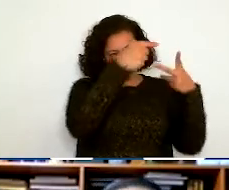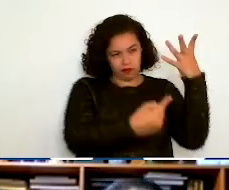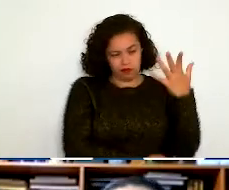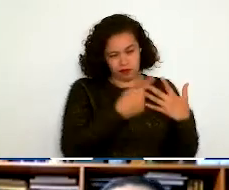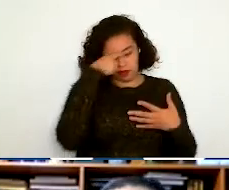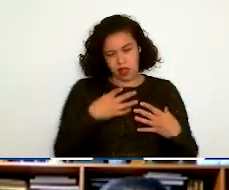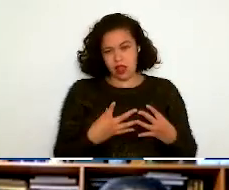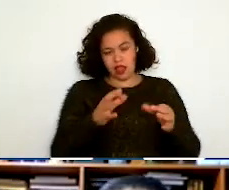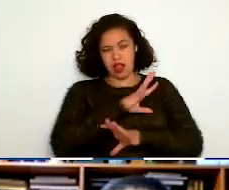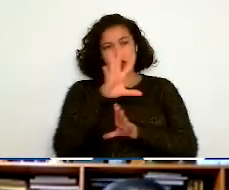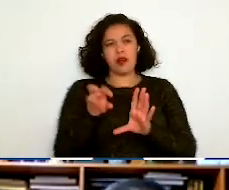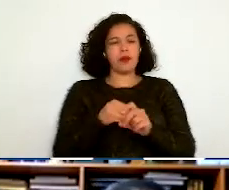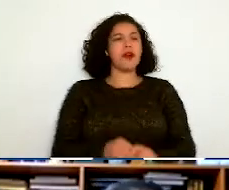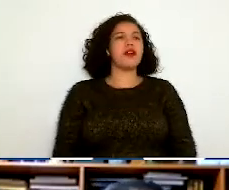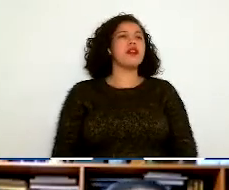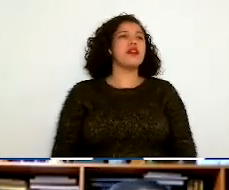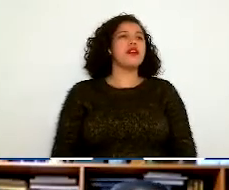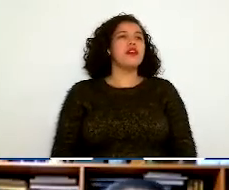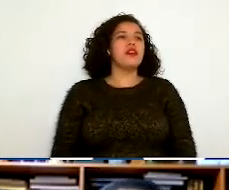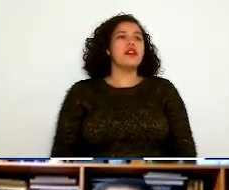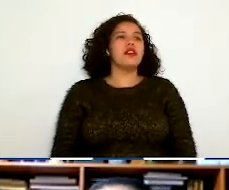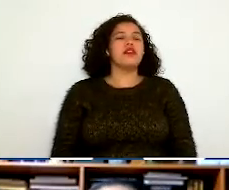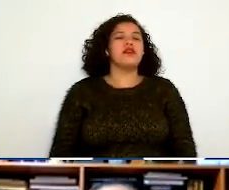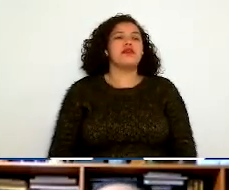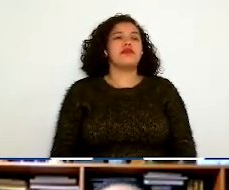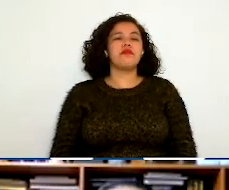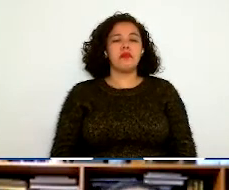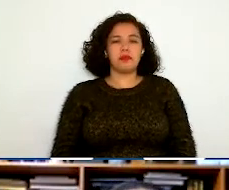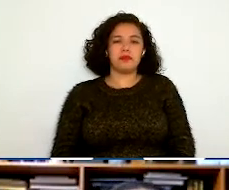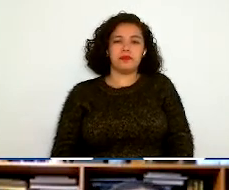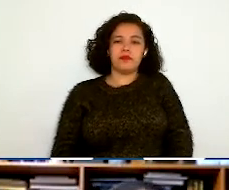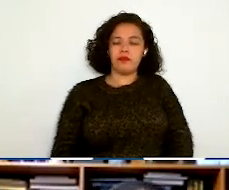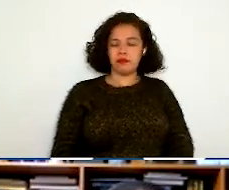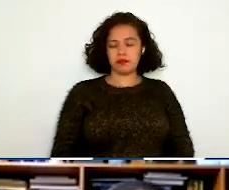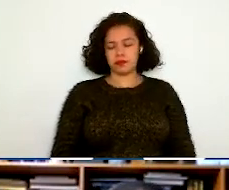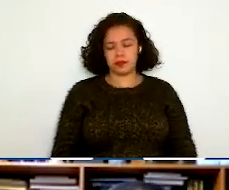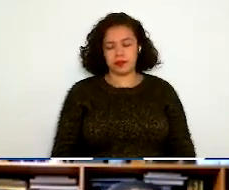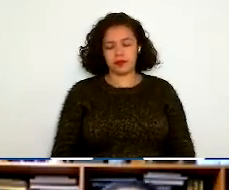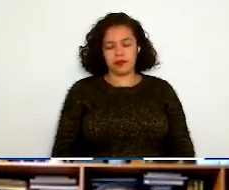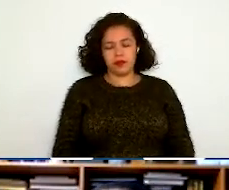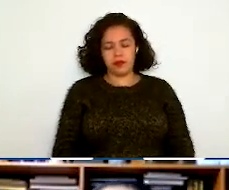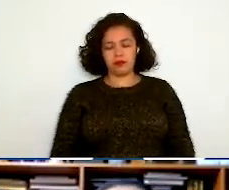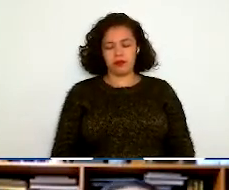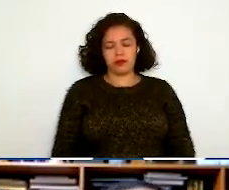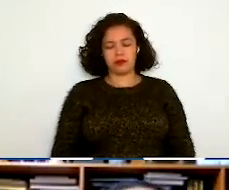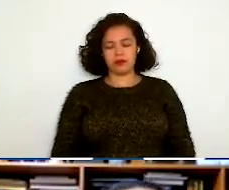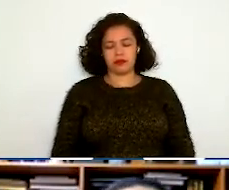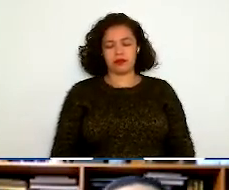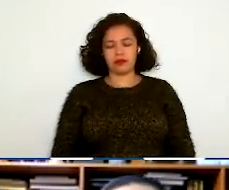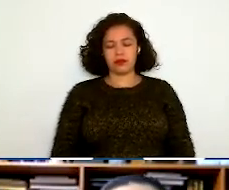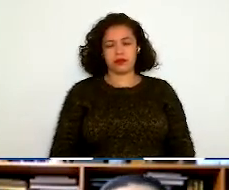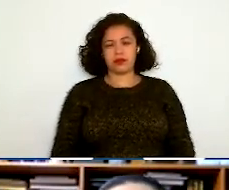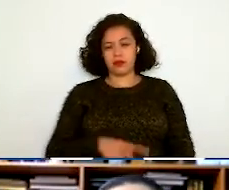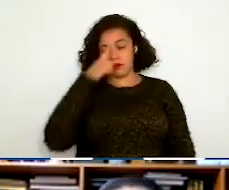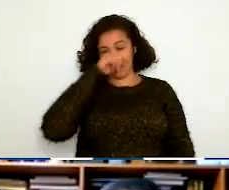de calidad integrados. Y en ese sentido, pues la idea es que siempre nuestro ejercicio